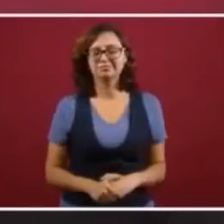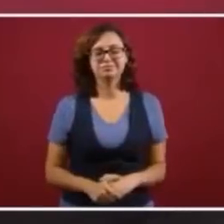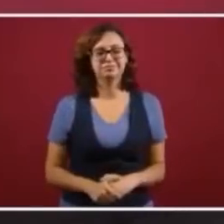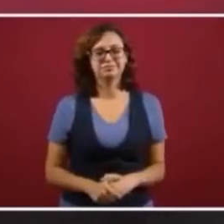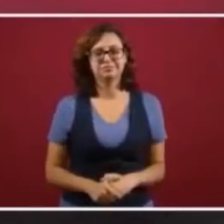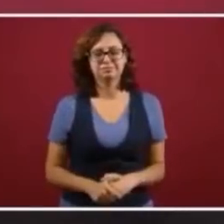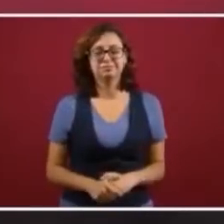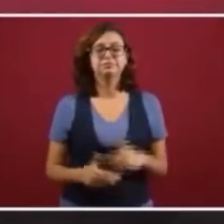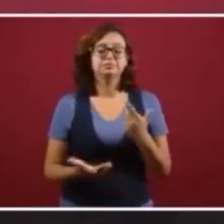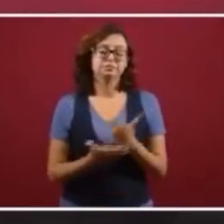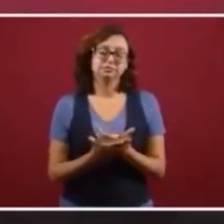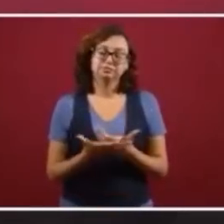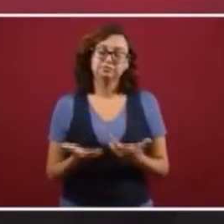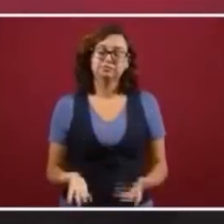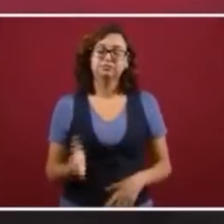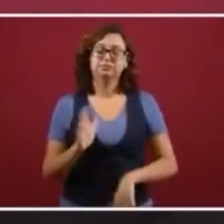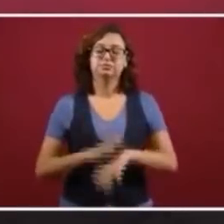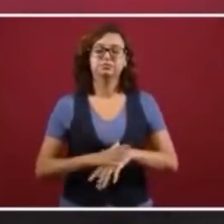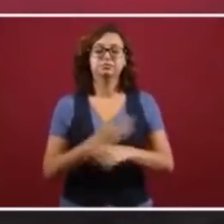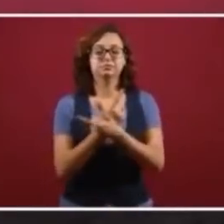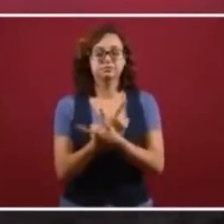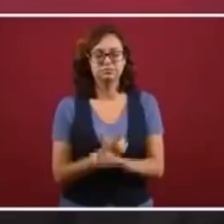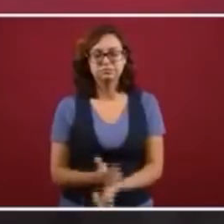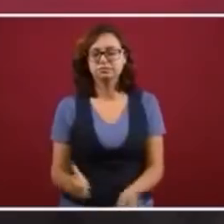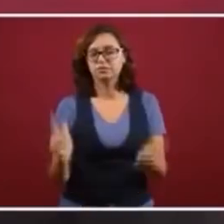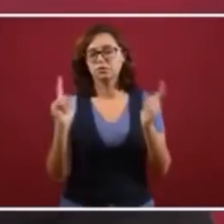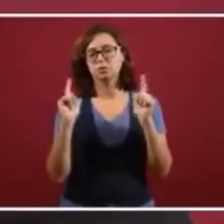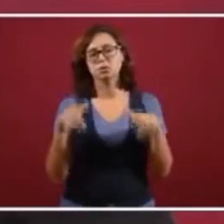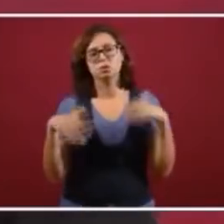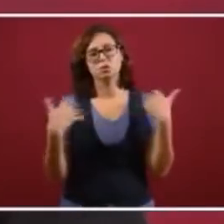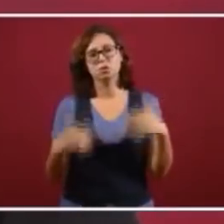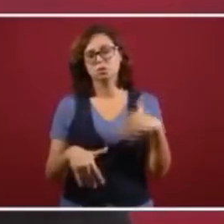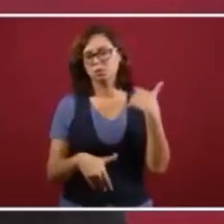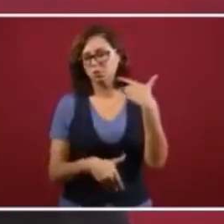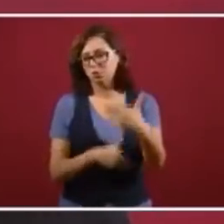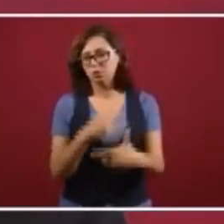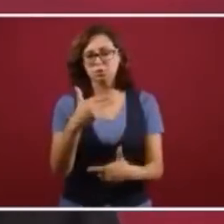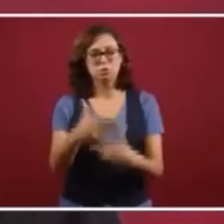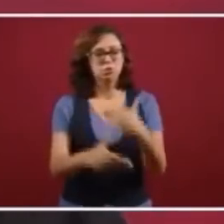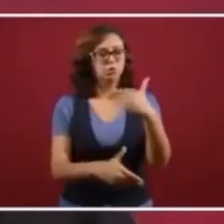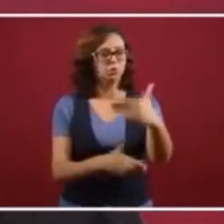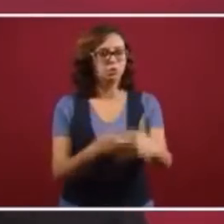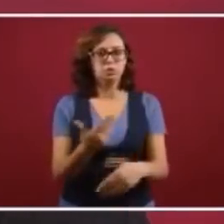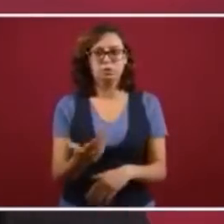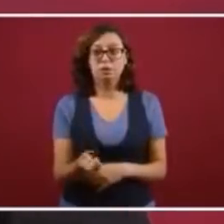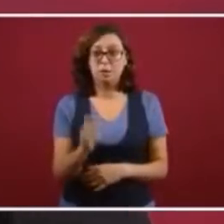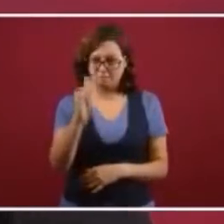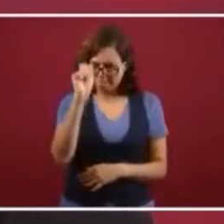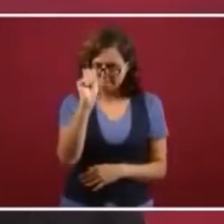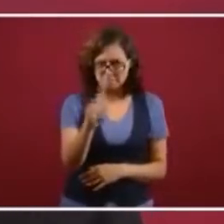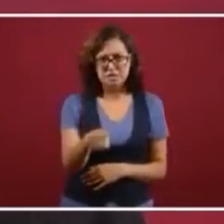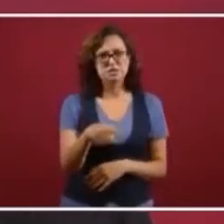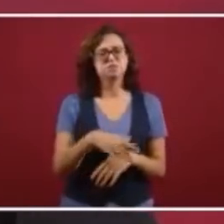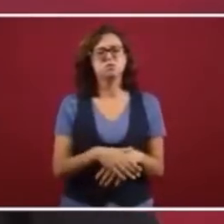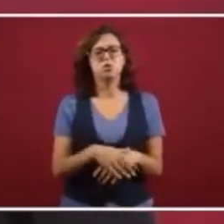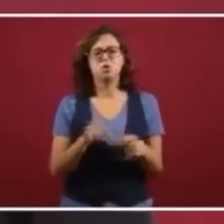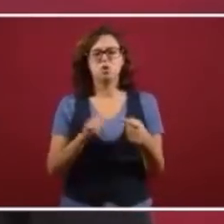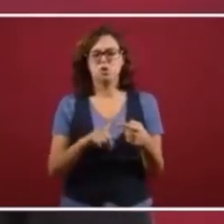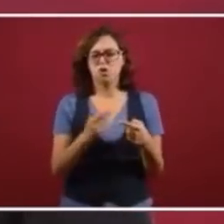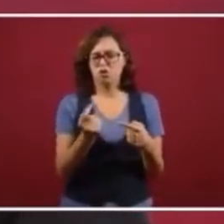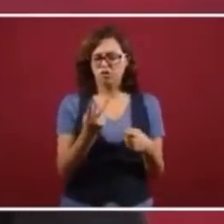y ahora hay más libertad, se avanzó muchísimo. Esos mismos medios,